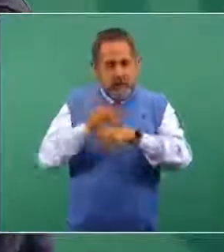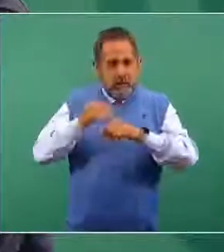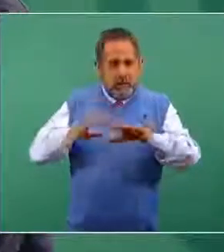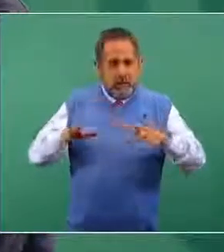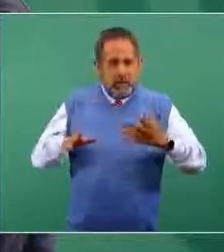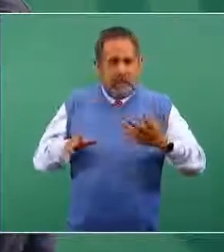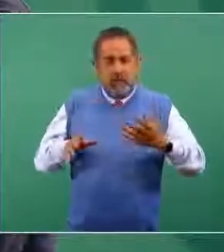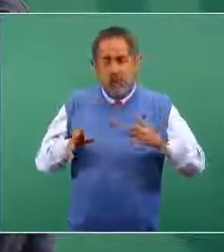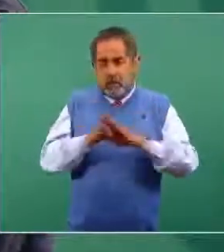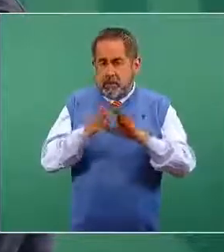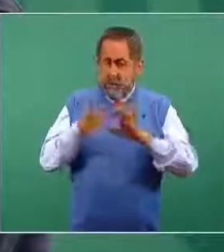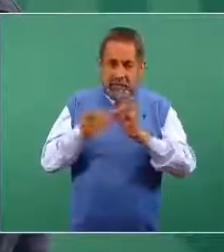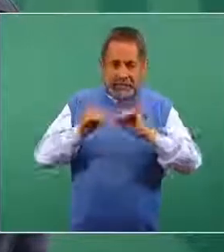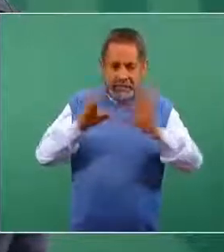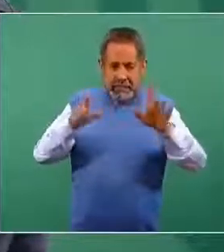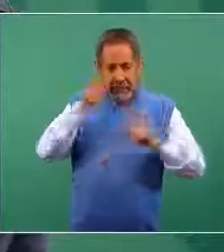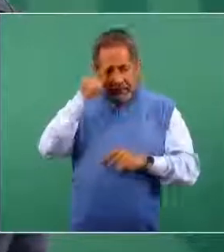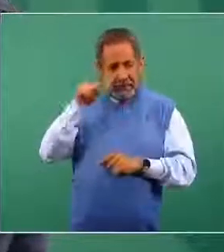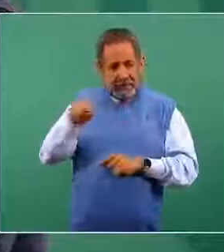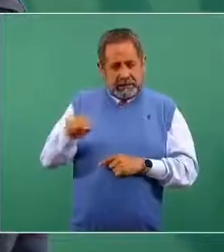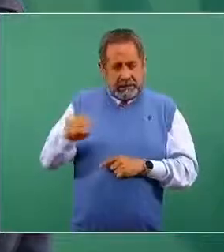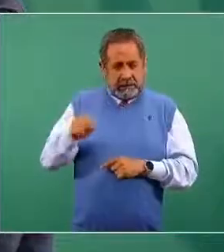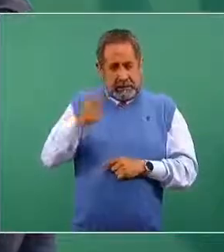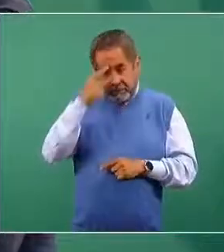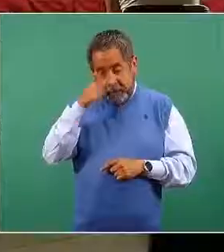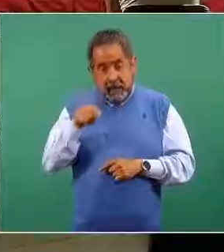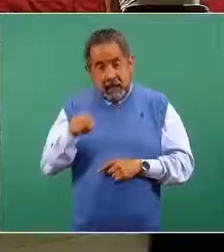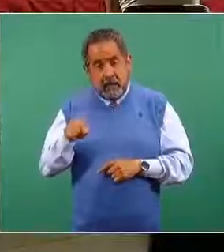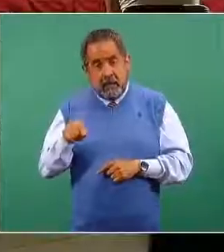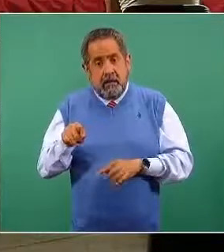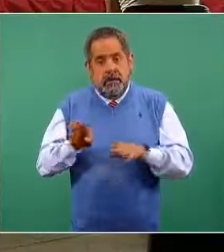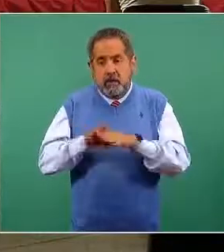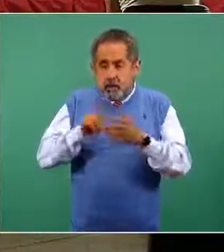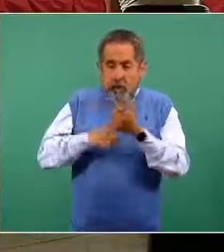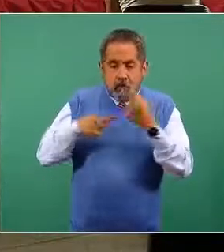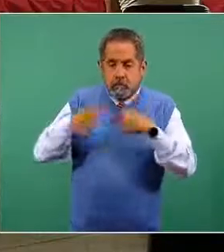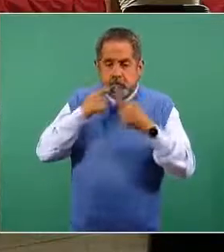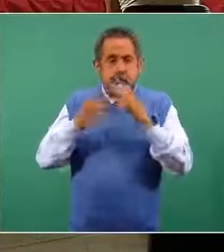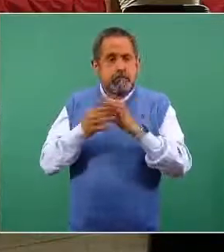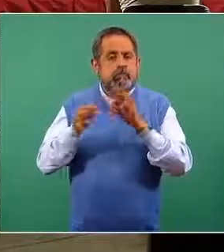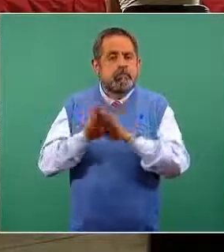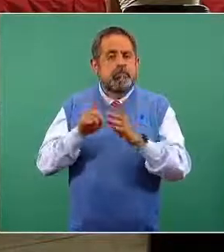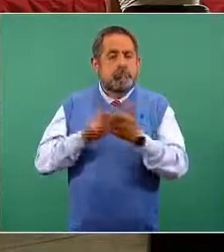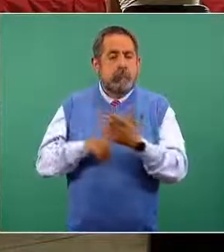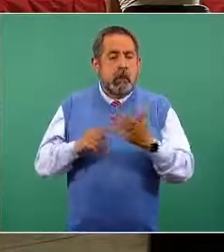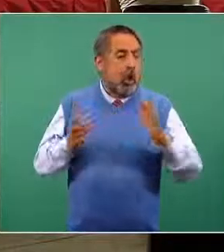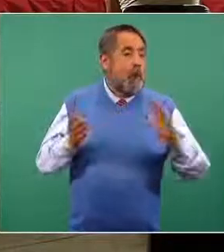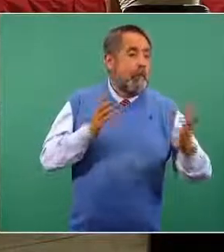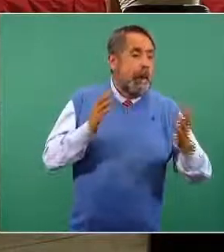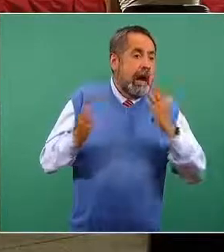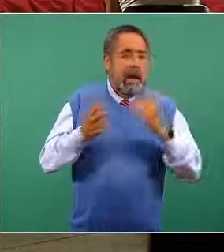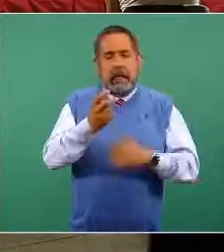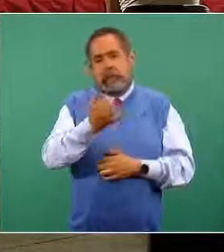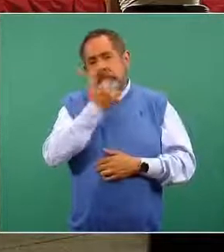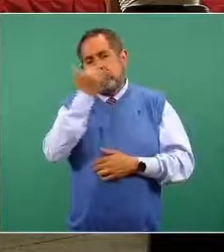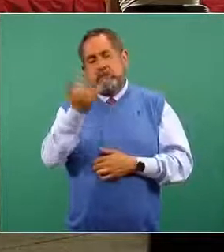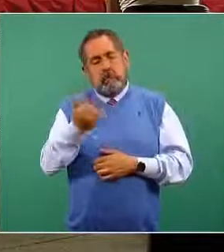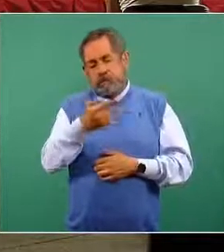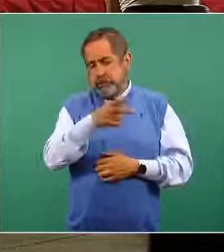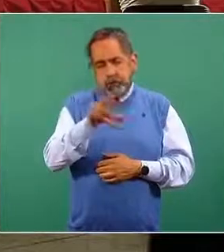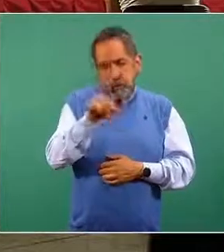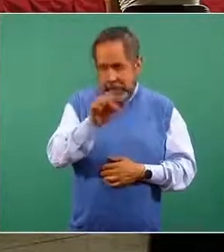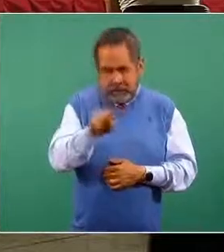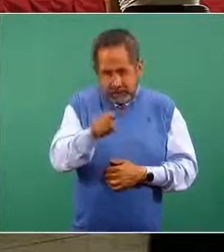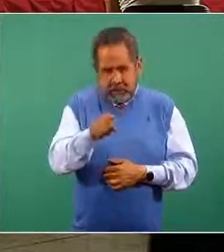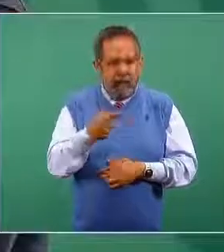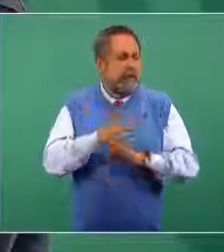información, tenemos que ser muy claros en los puntos de corte para que también entonces la comparación no sea la más inadecuada. Pero de seguro